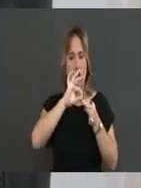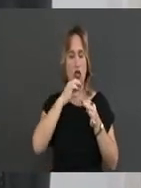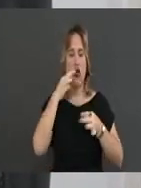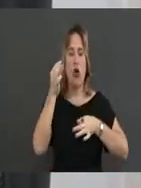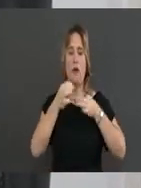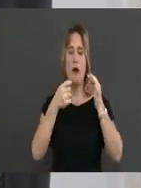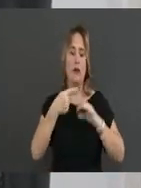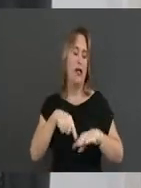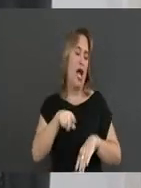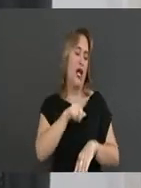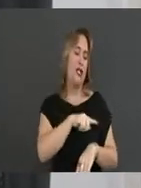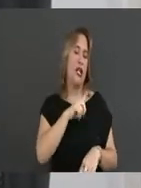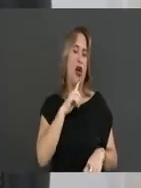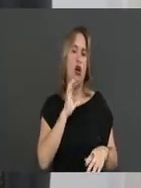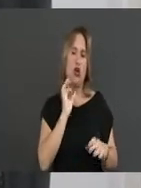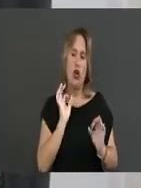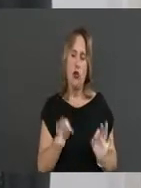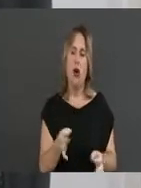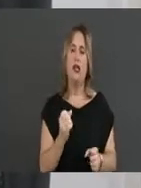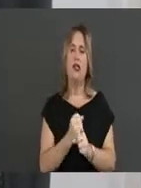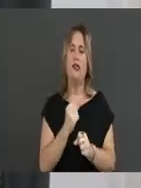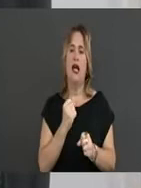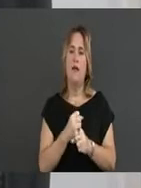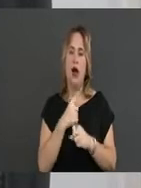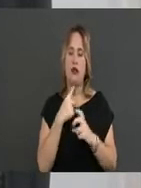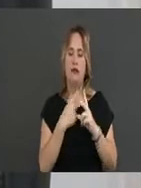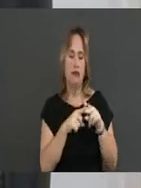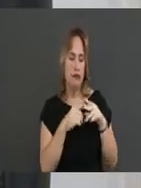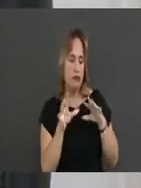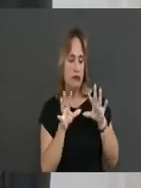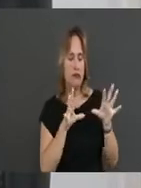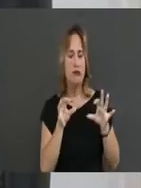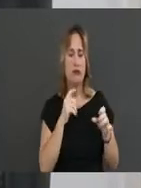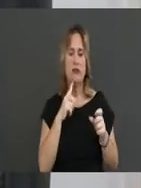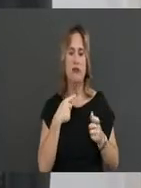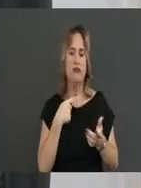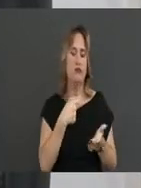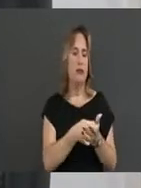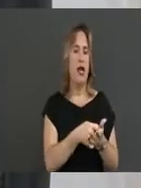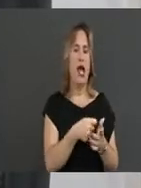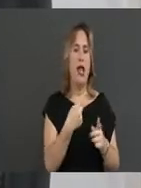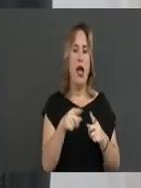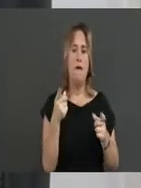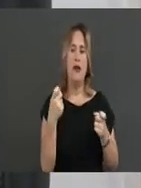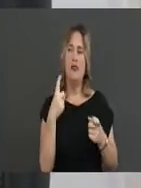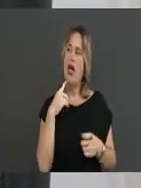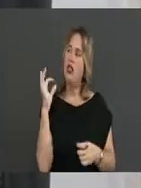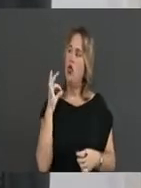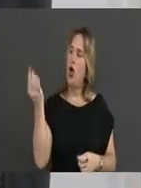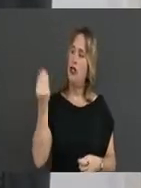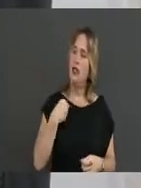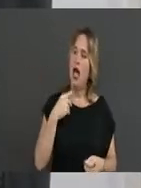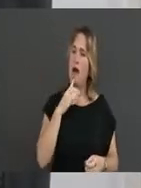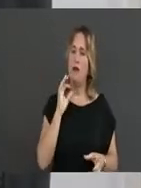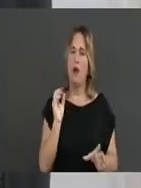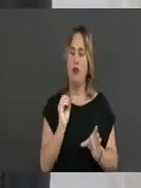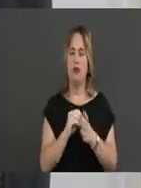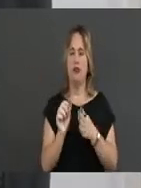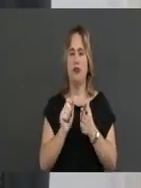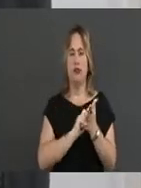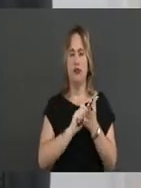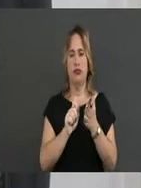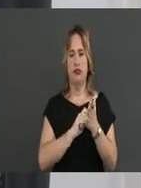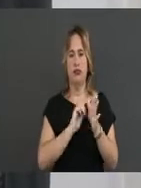programa anterior, continuamos trabajando en la recuperación de las deudas que existen a la población a partir del componente de